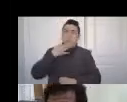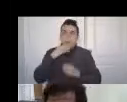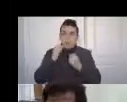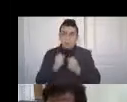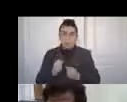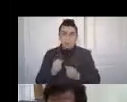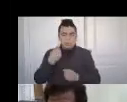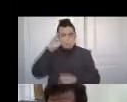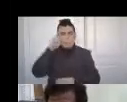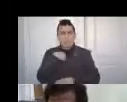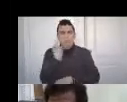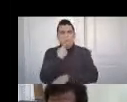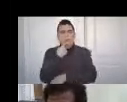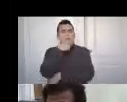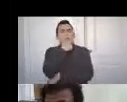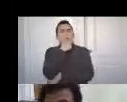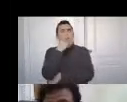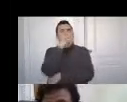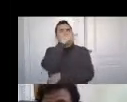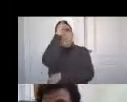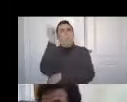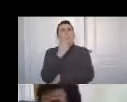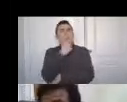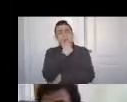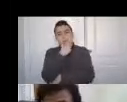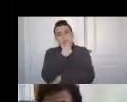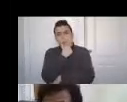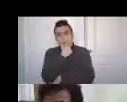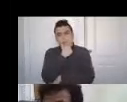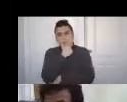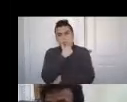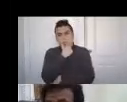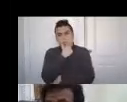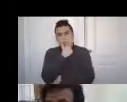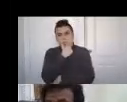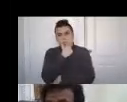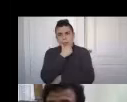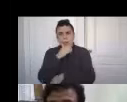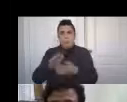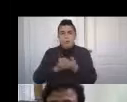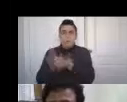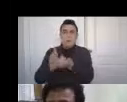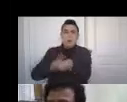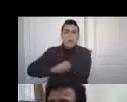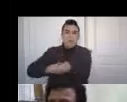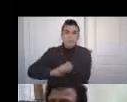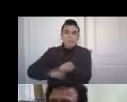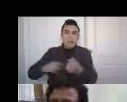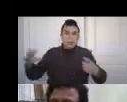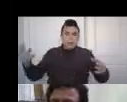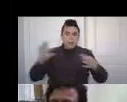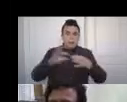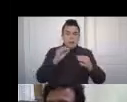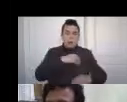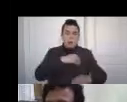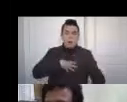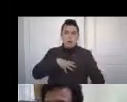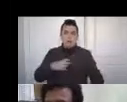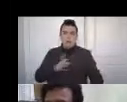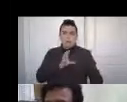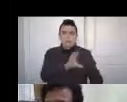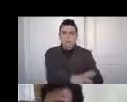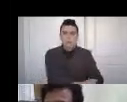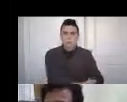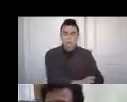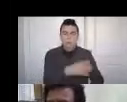muchas preguntas todavía, ¿cierto? Como por ejemplo, la transfusión sanguínea, ¿cierto? El trasplante de órganos, si hay